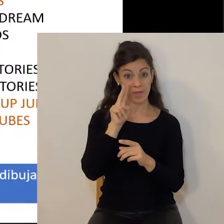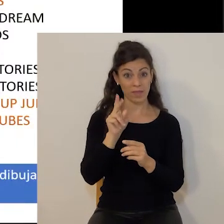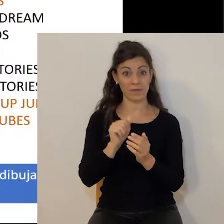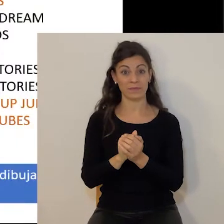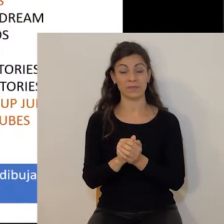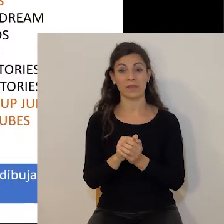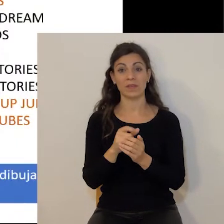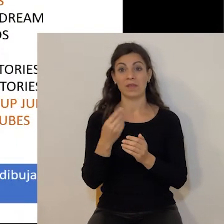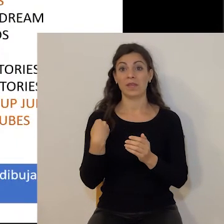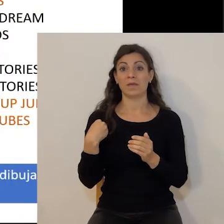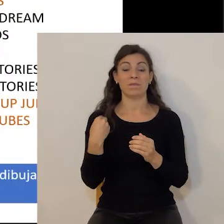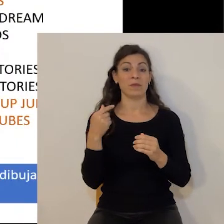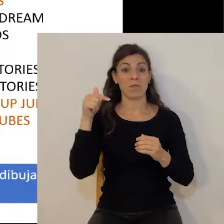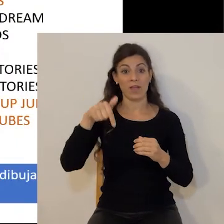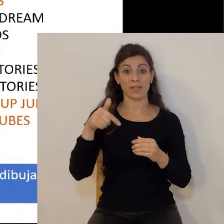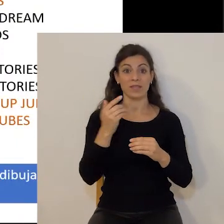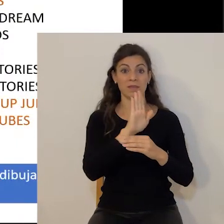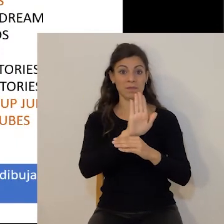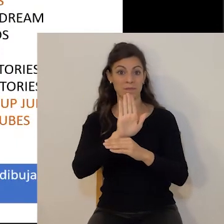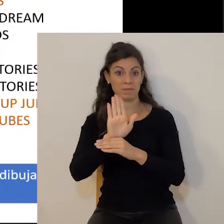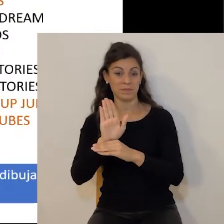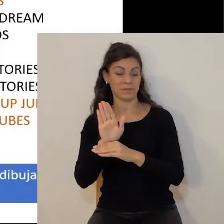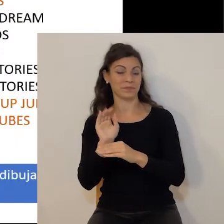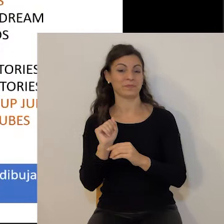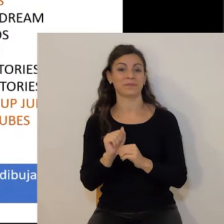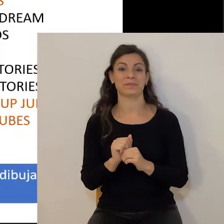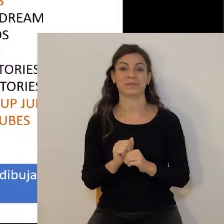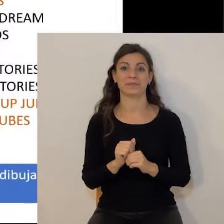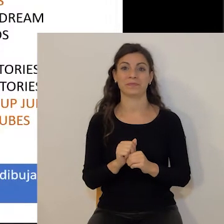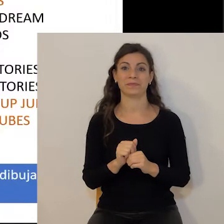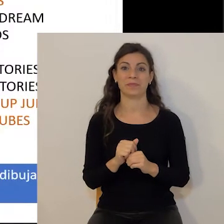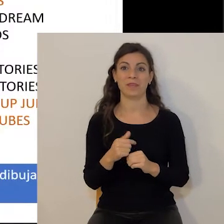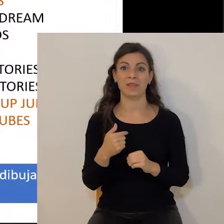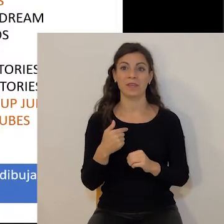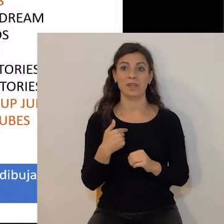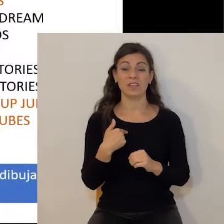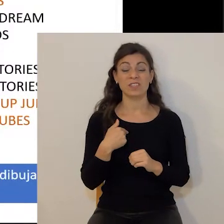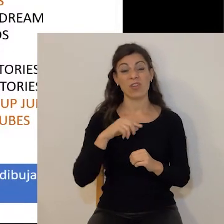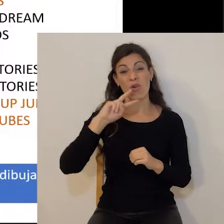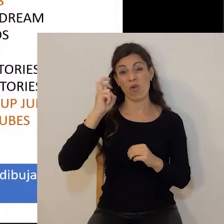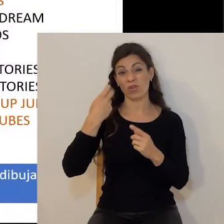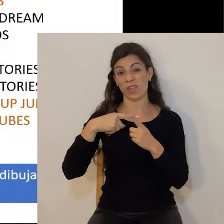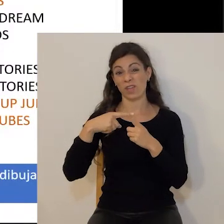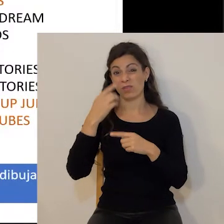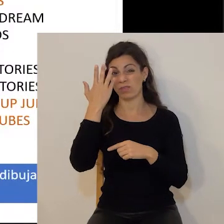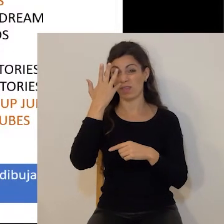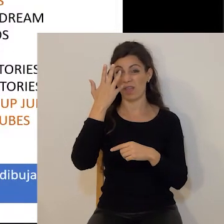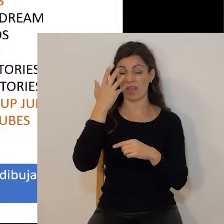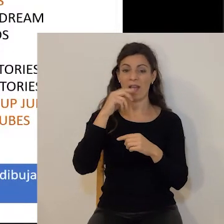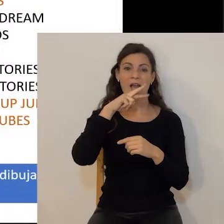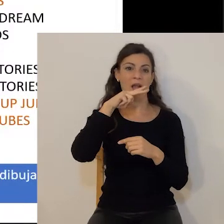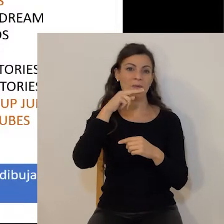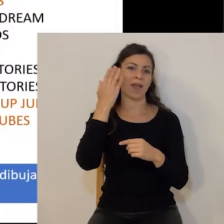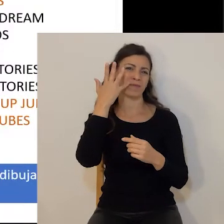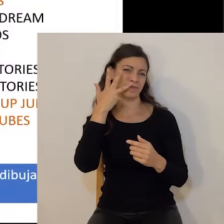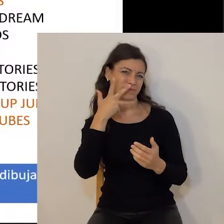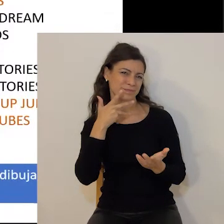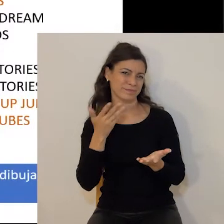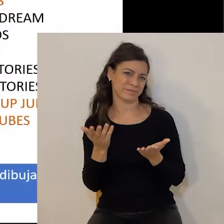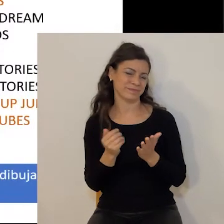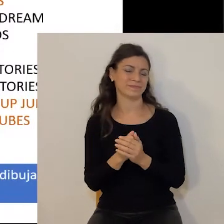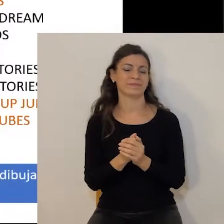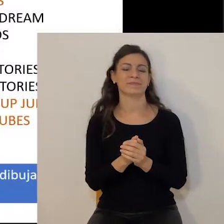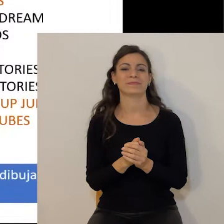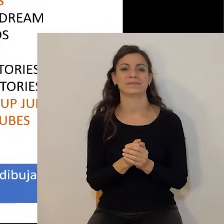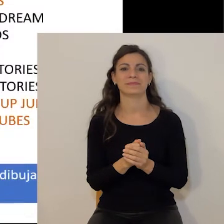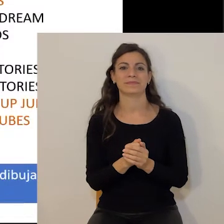han presentado ya aquí. Como es muy cortita, pues he preferido hablar de otras cosas. Y deciros